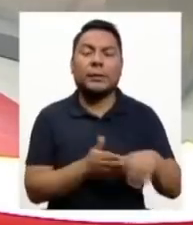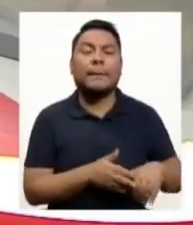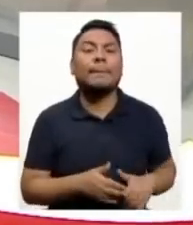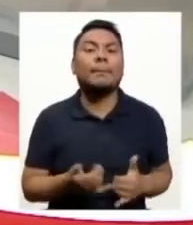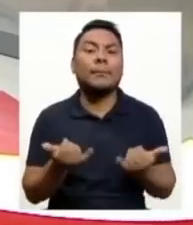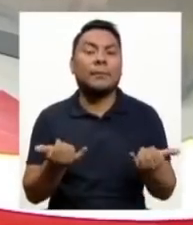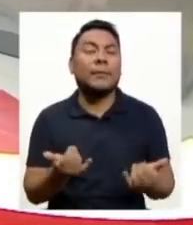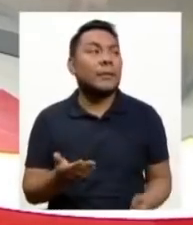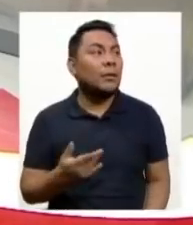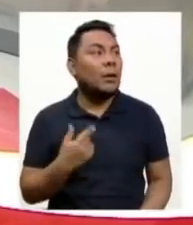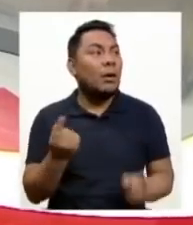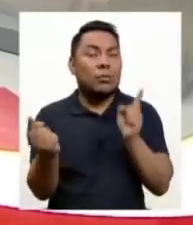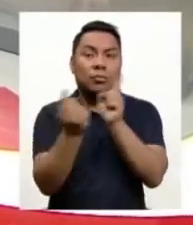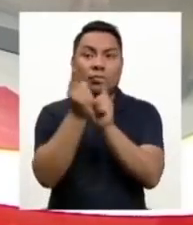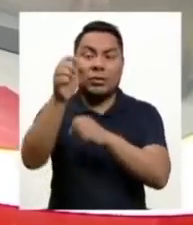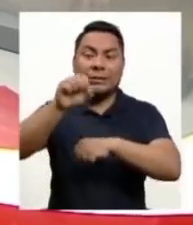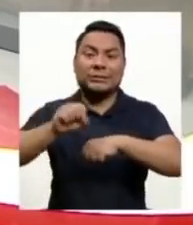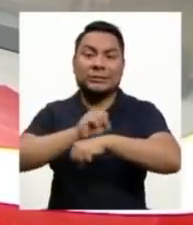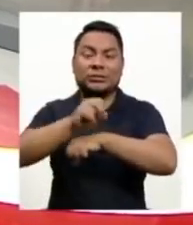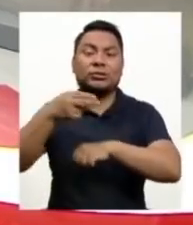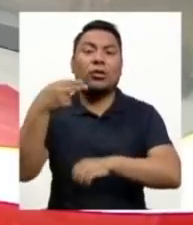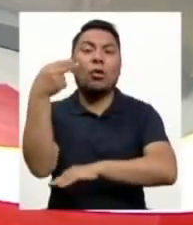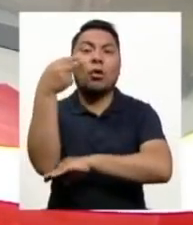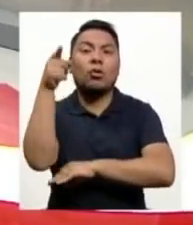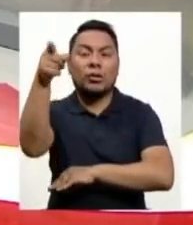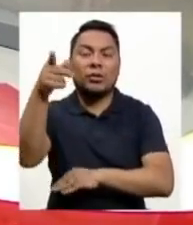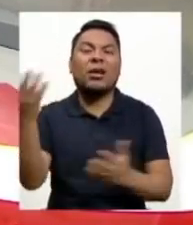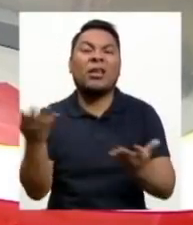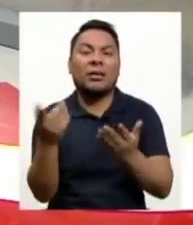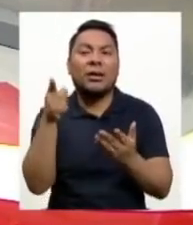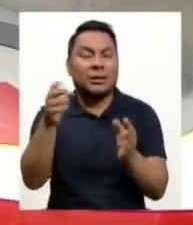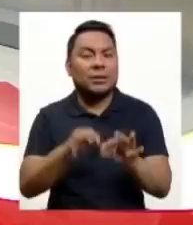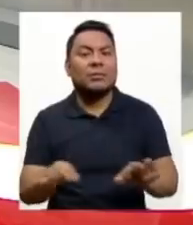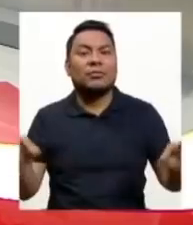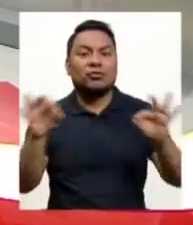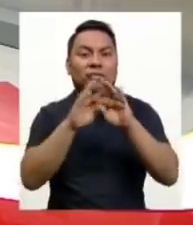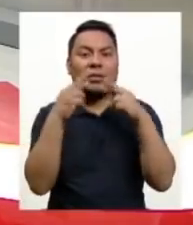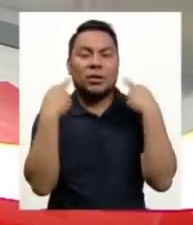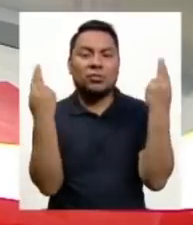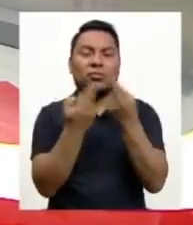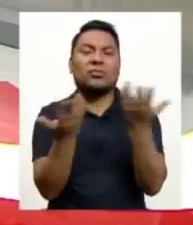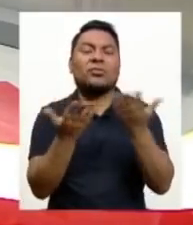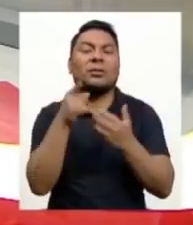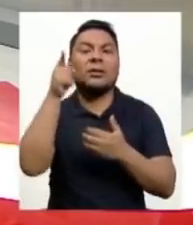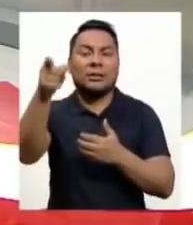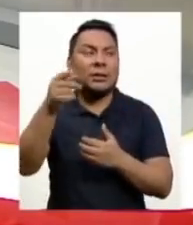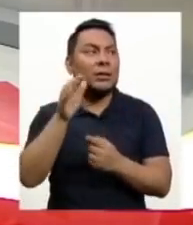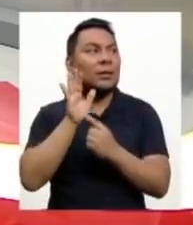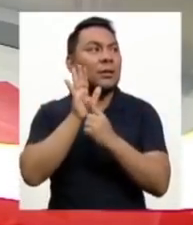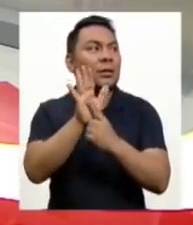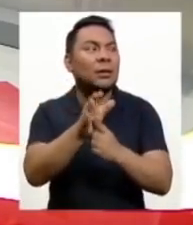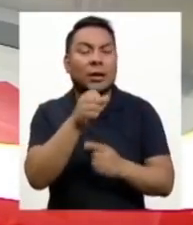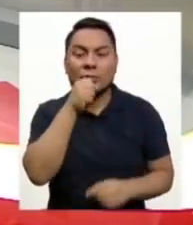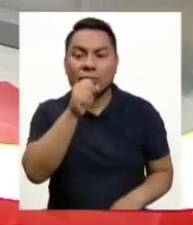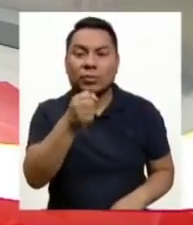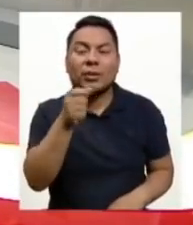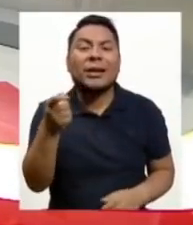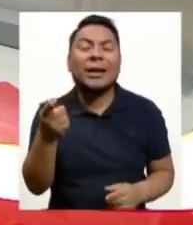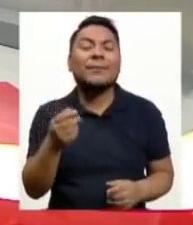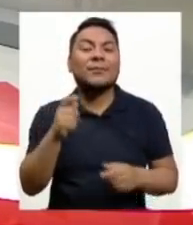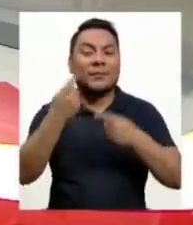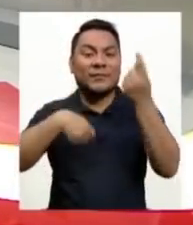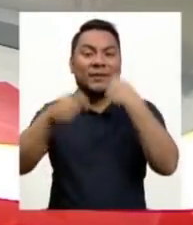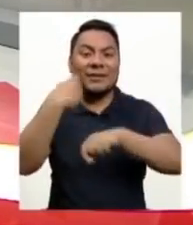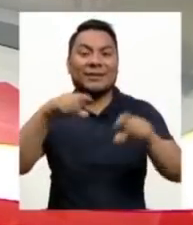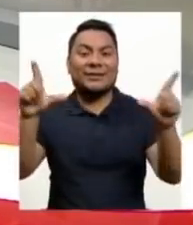Bien, vamos en vivo a San Isidro, el Hotel Sonesta. Allí se está produciendo una muy importante reunión. Es la preventa, la reunión de preventa de